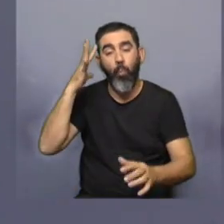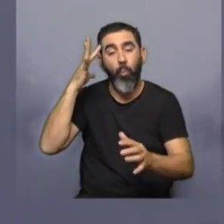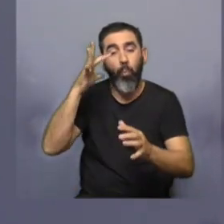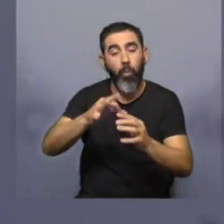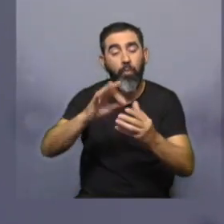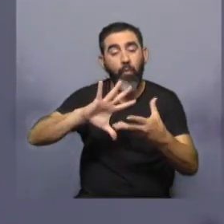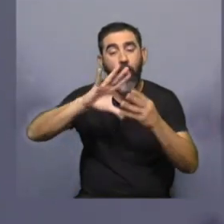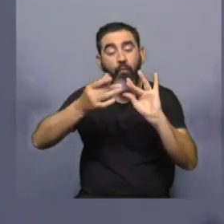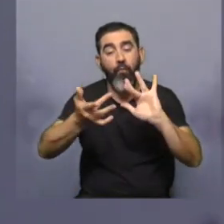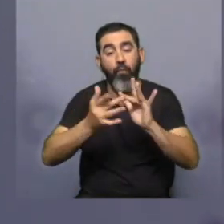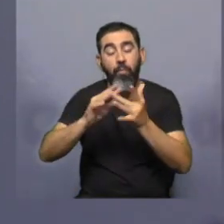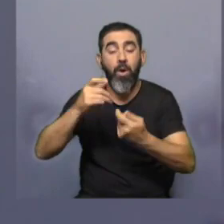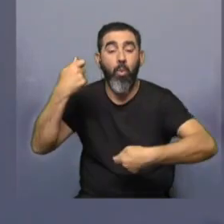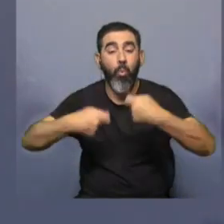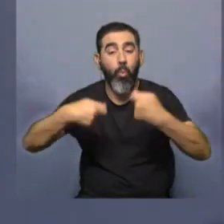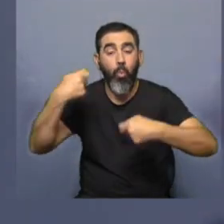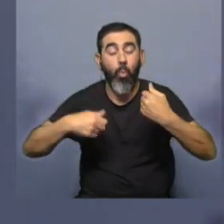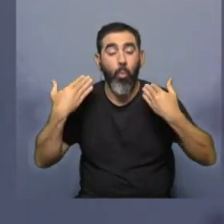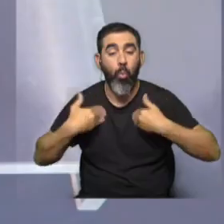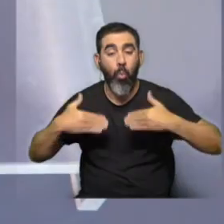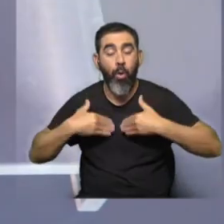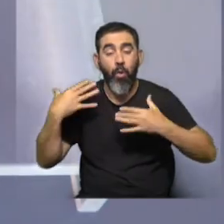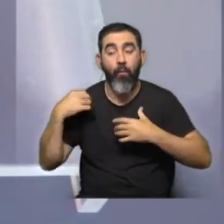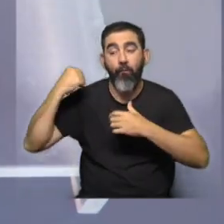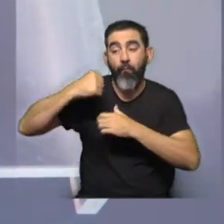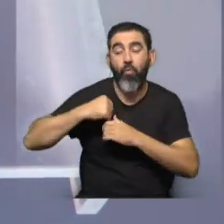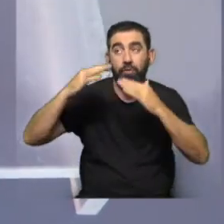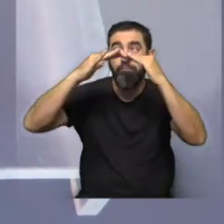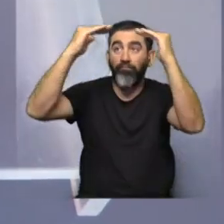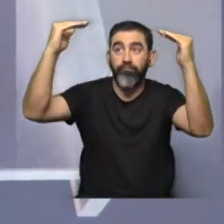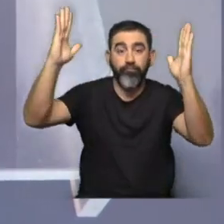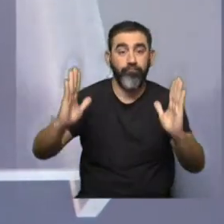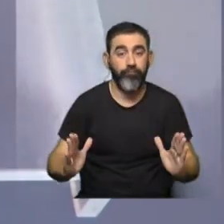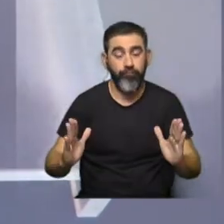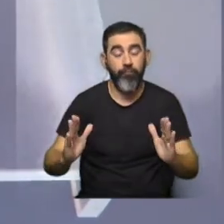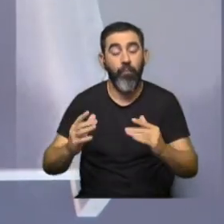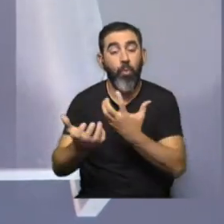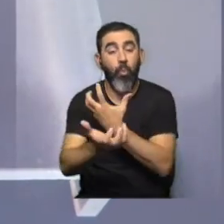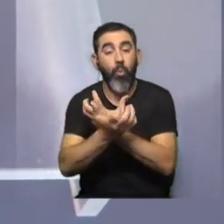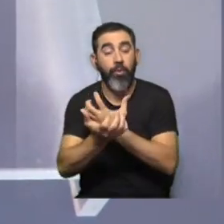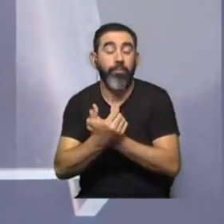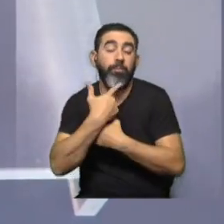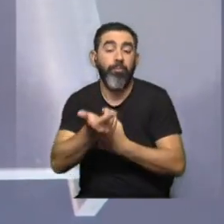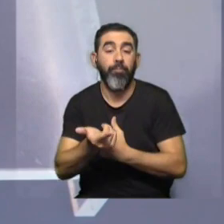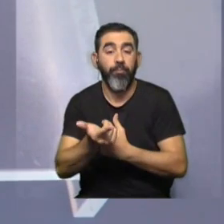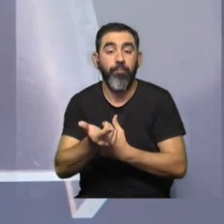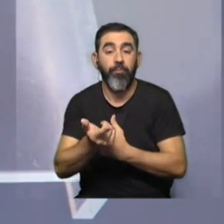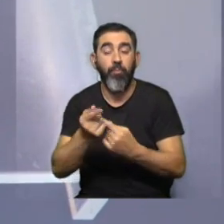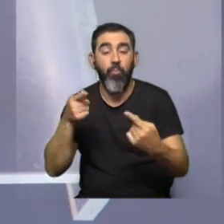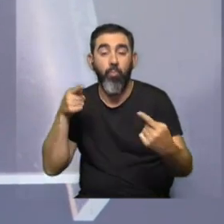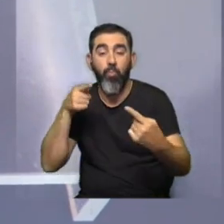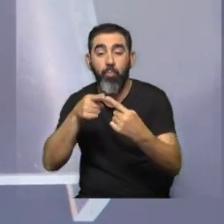diferente manera, desde los cueros para hacer ropa, bolsos, toldos. Con los huesos se hacían desde puntas